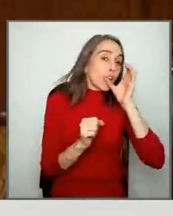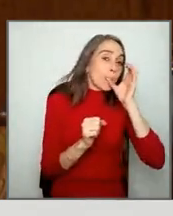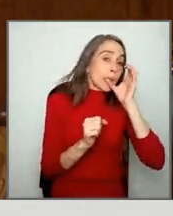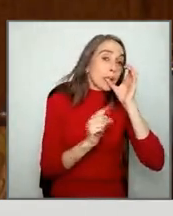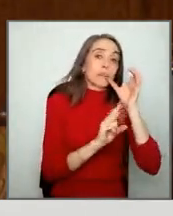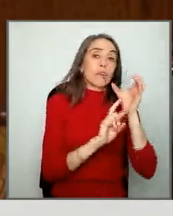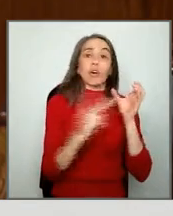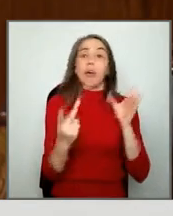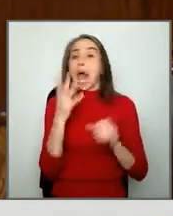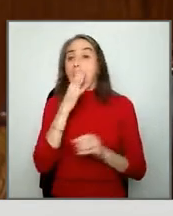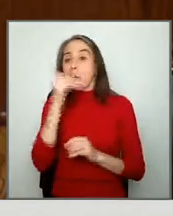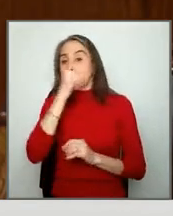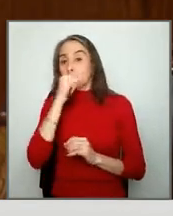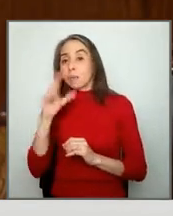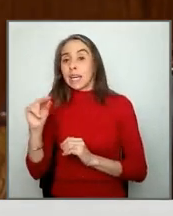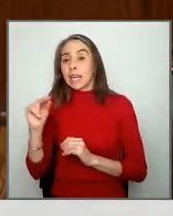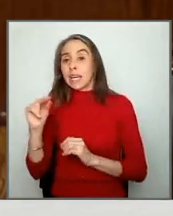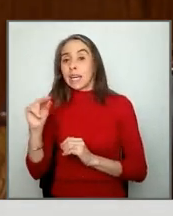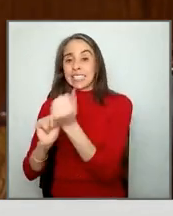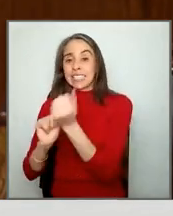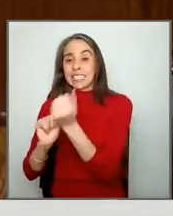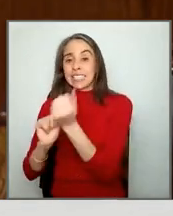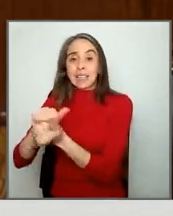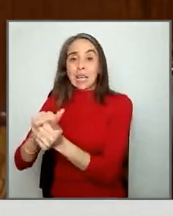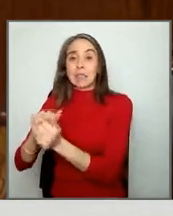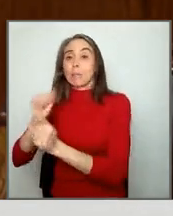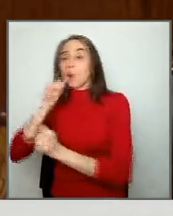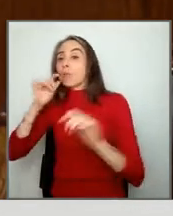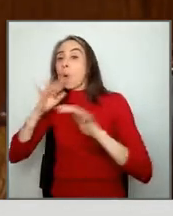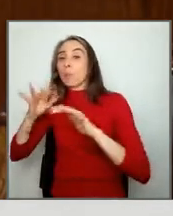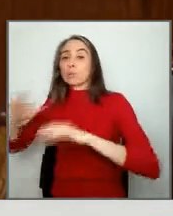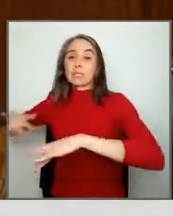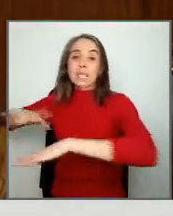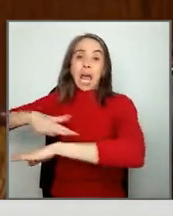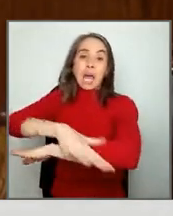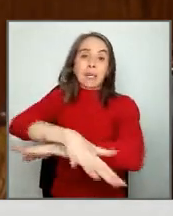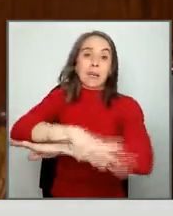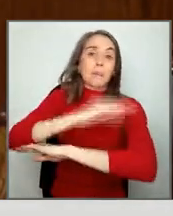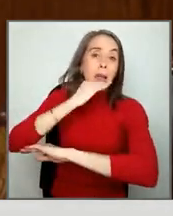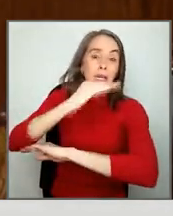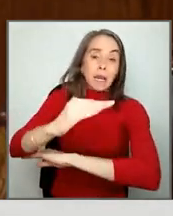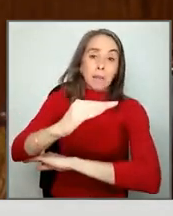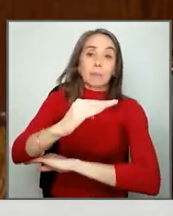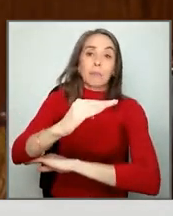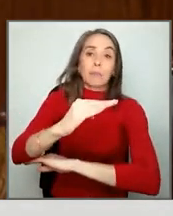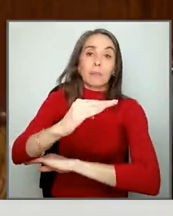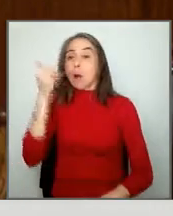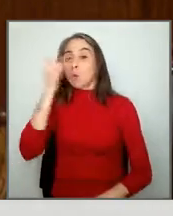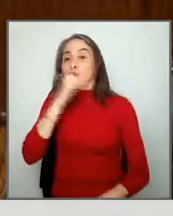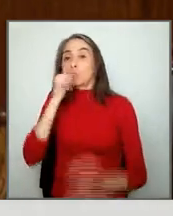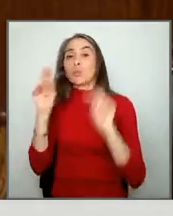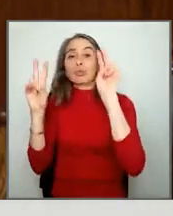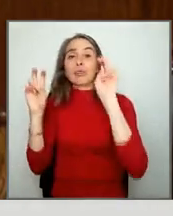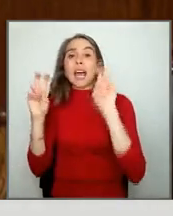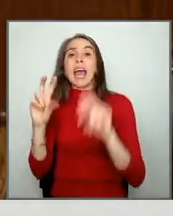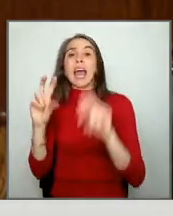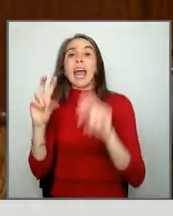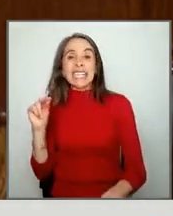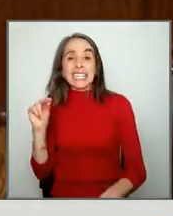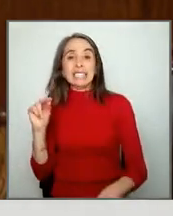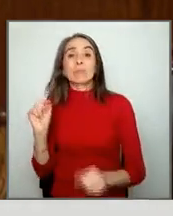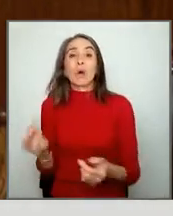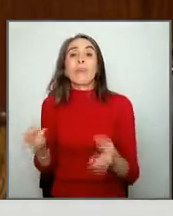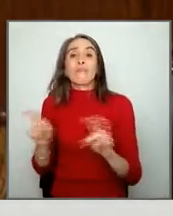de aguas grises tratadas Consecuentemente los sistemas de reutilización de aguas grises implementados han permitido